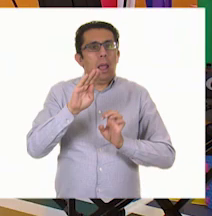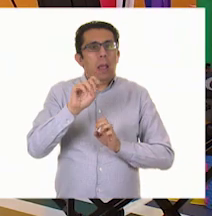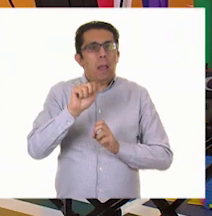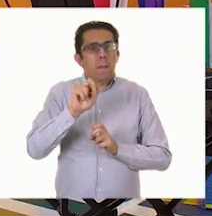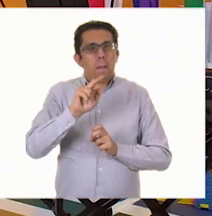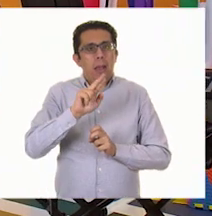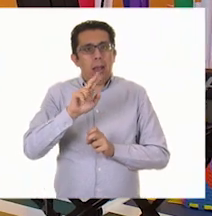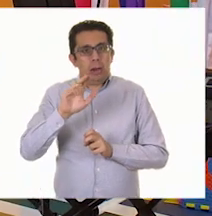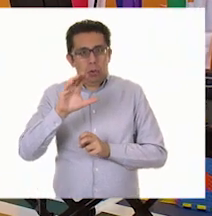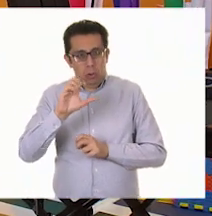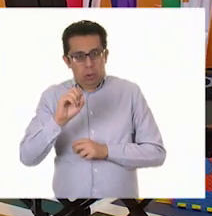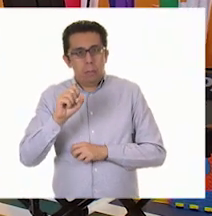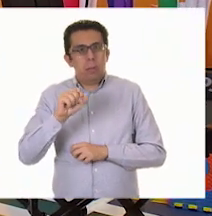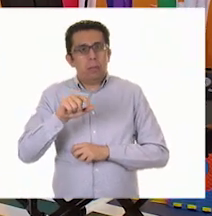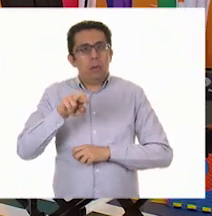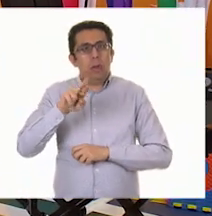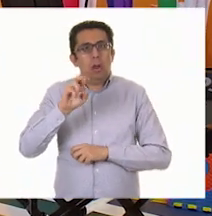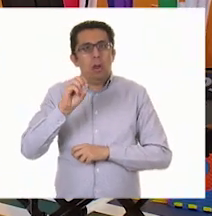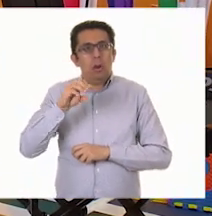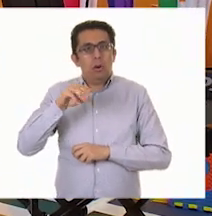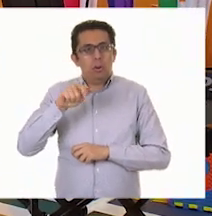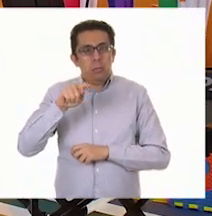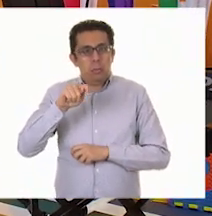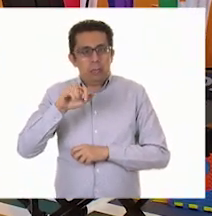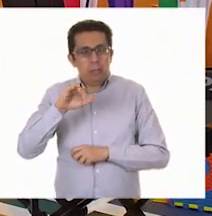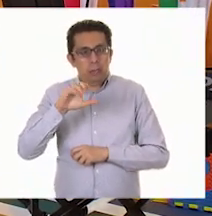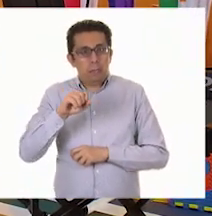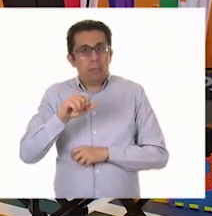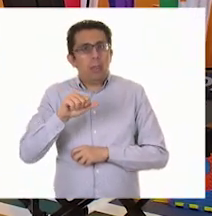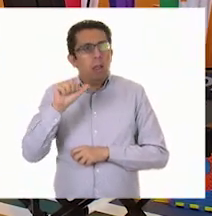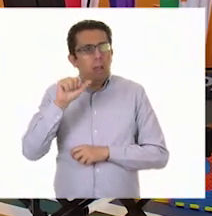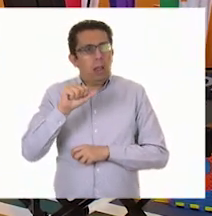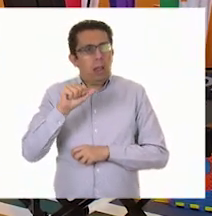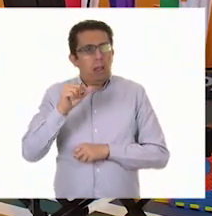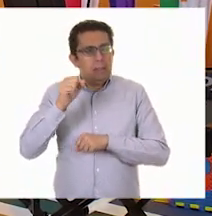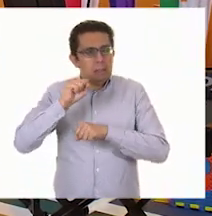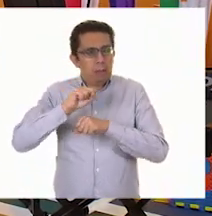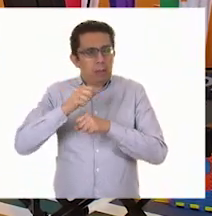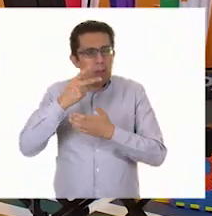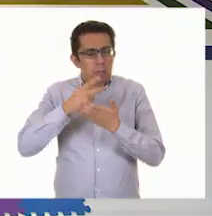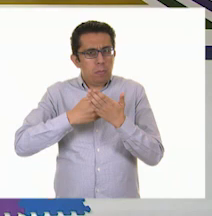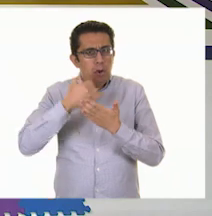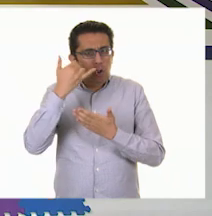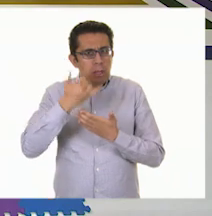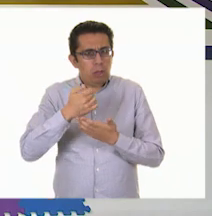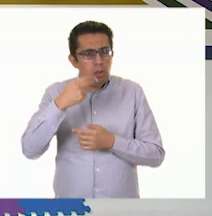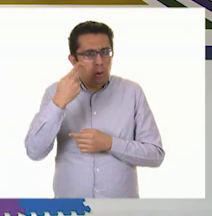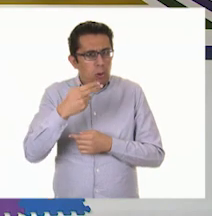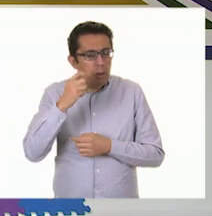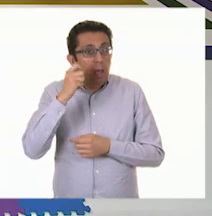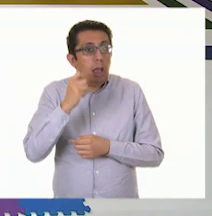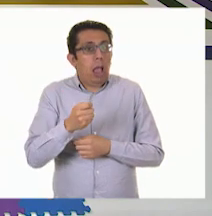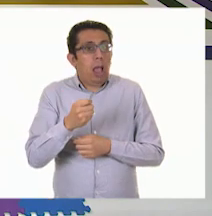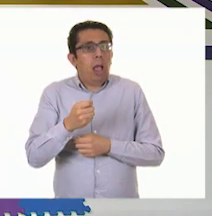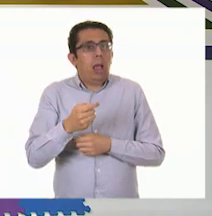En esta semana, nuestro proyecto se llama La música a través del tiempo, ¿sí?